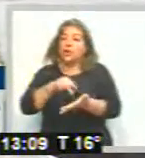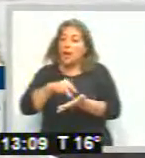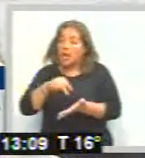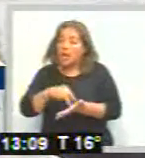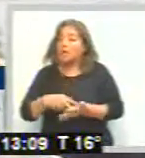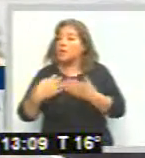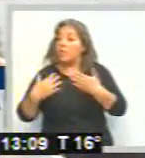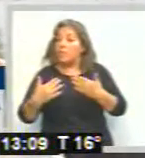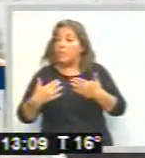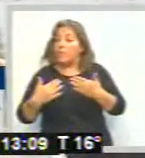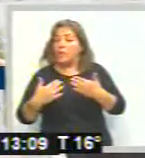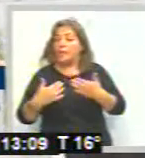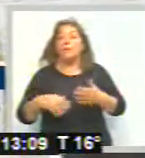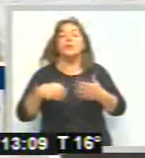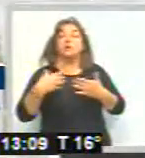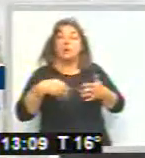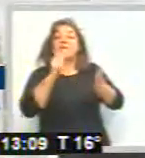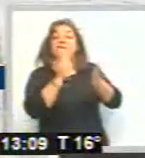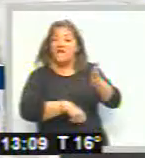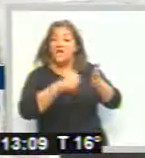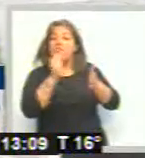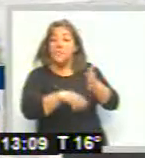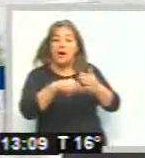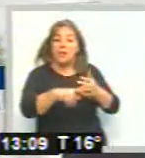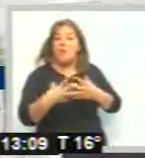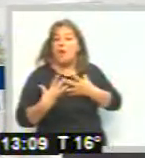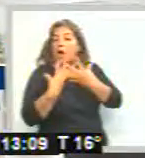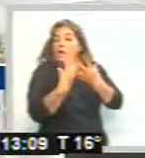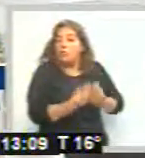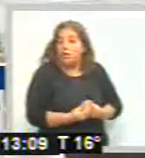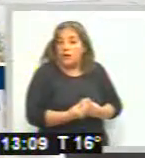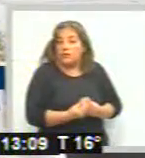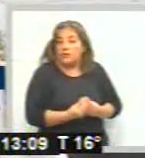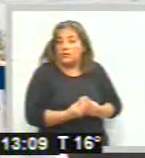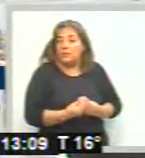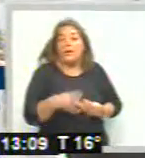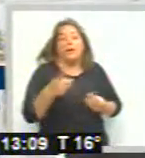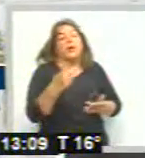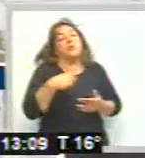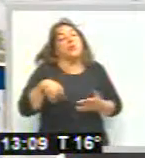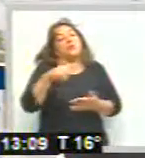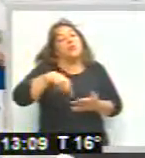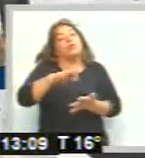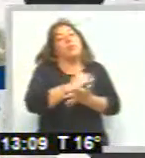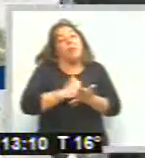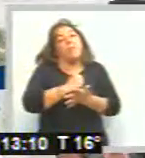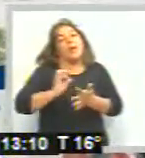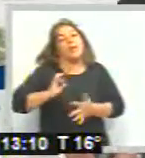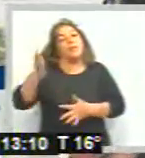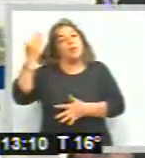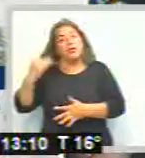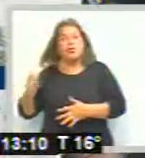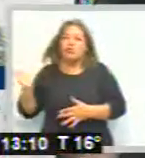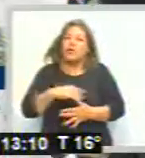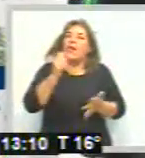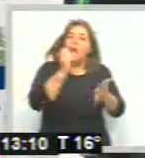Pueden entrar en la página de Change y dejar su firma para apoyar esto, ¿no? Que lo esperamos desde hace tanto. O sea, que con todas estas